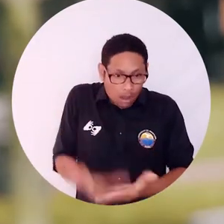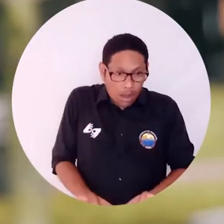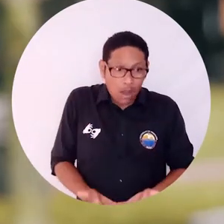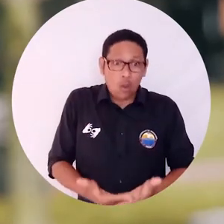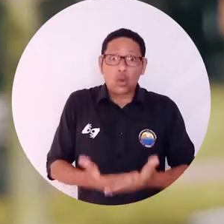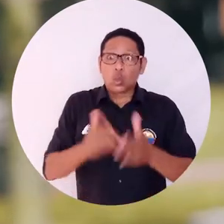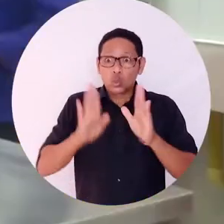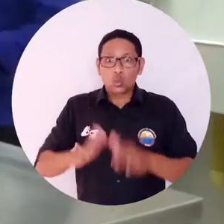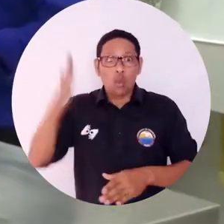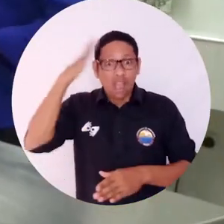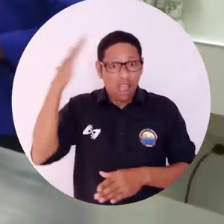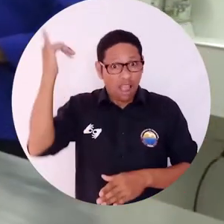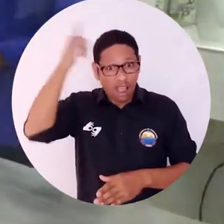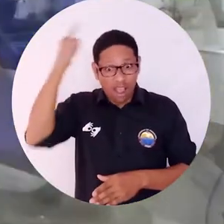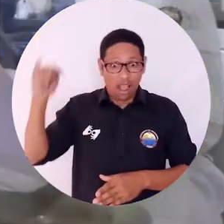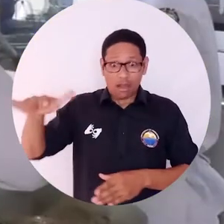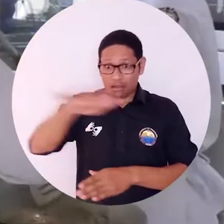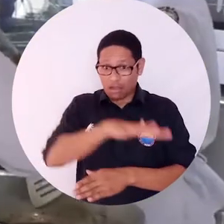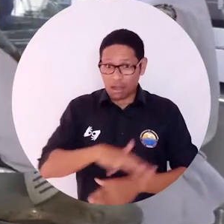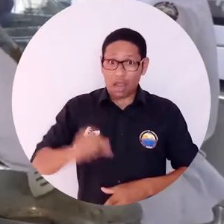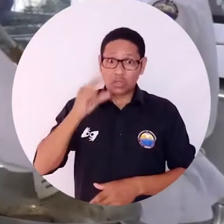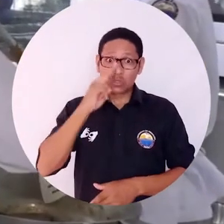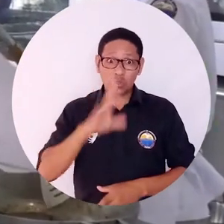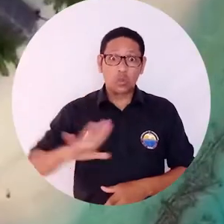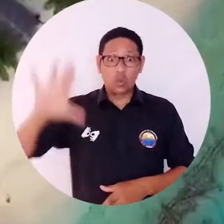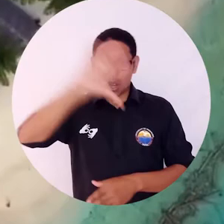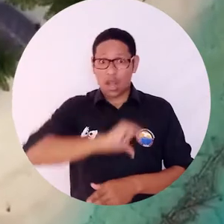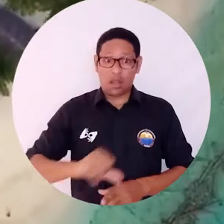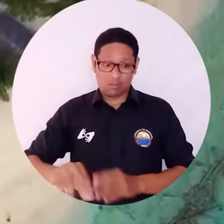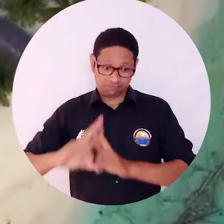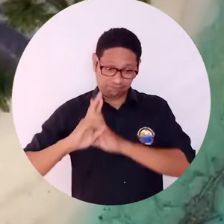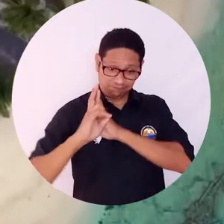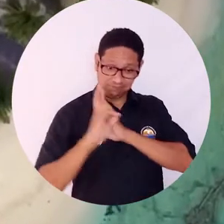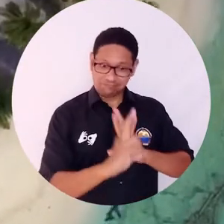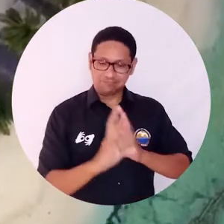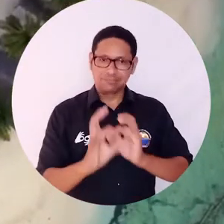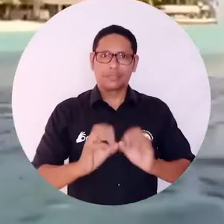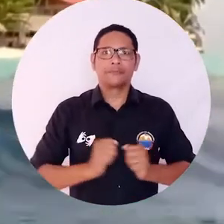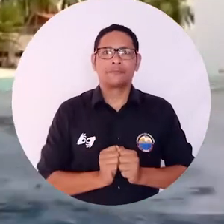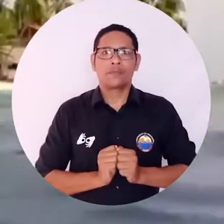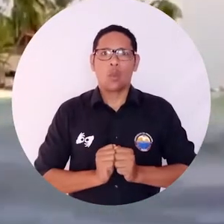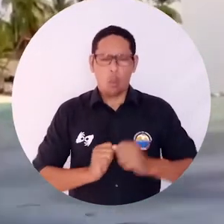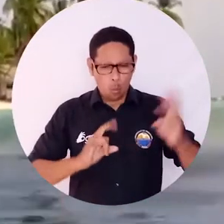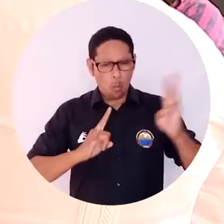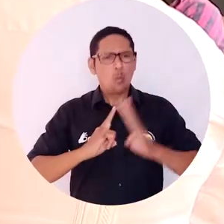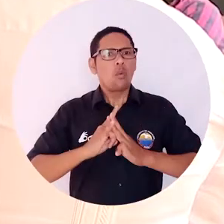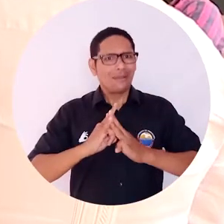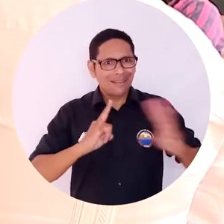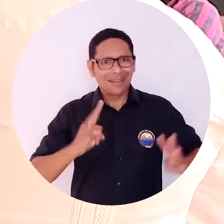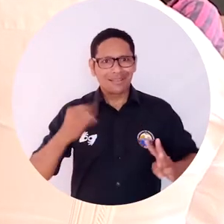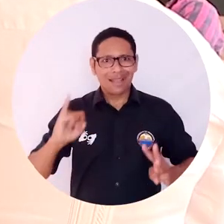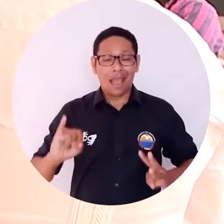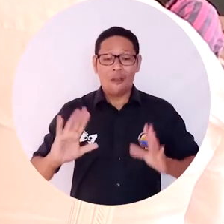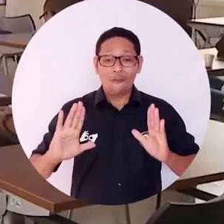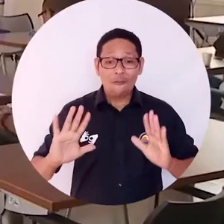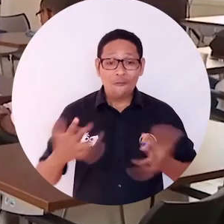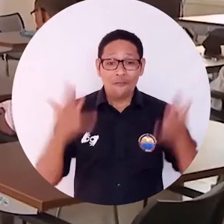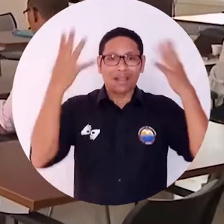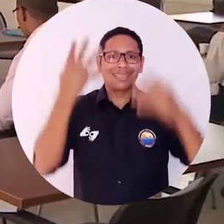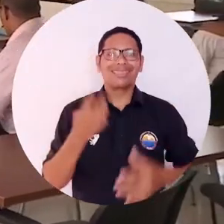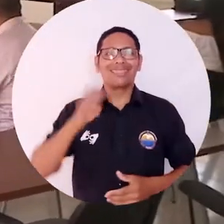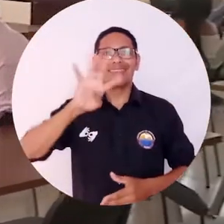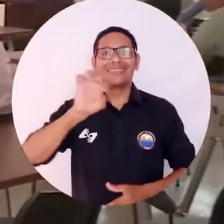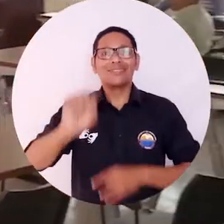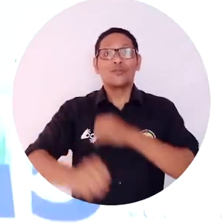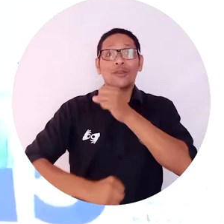académico nacional. La Universidad del Magdalena celebró los 19 años de historia del Programa de Tecnología en